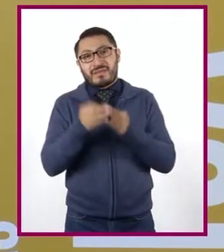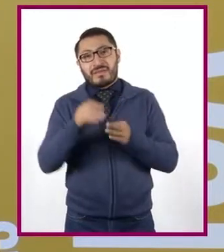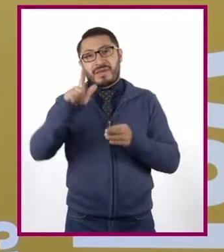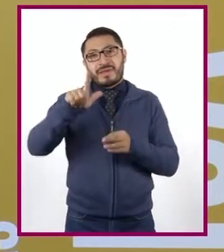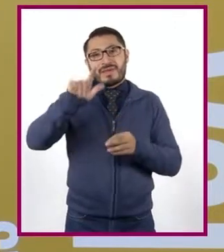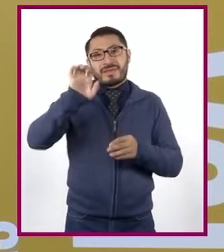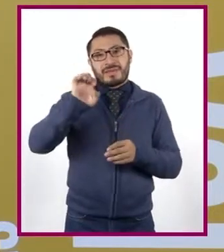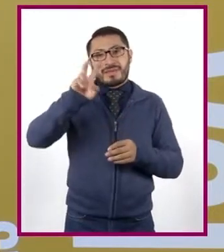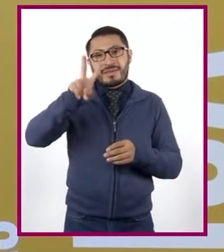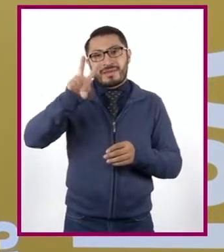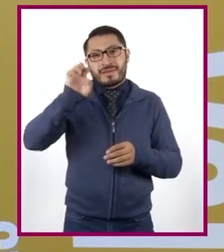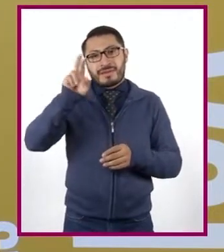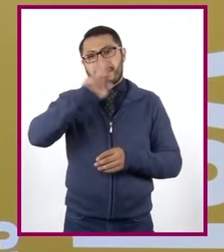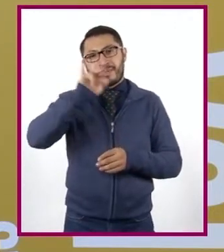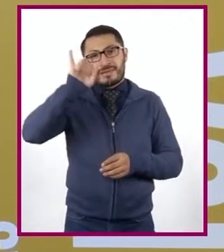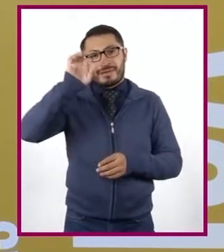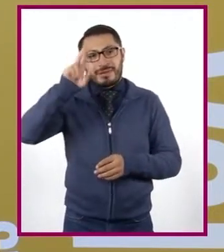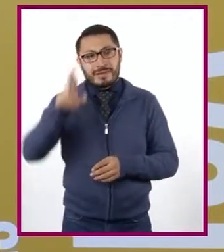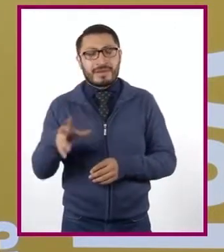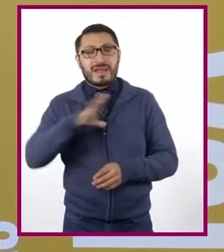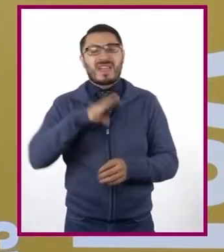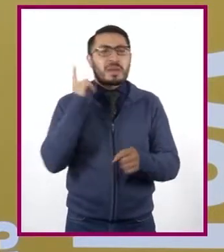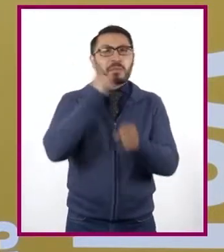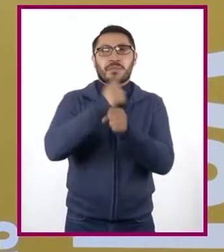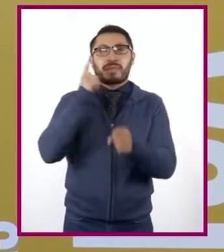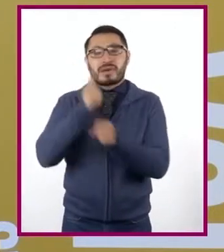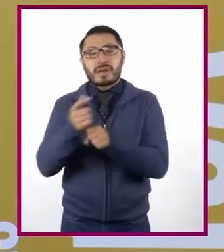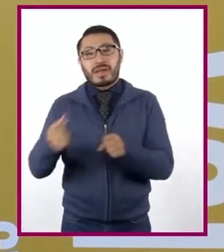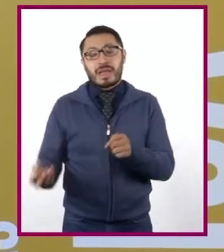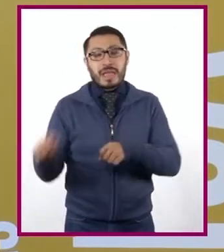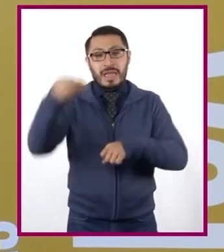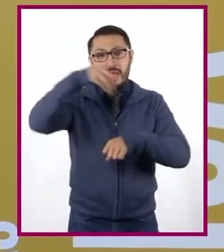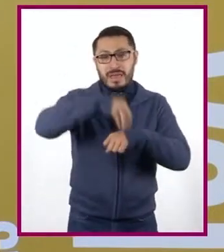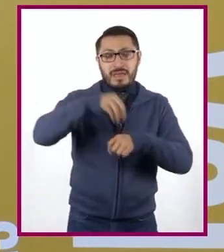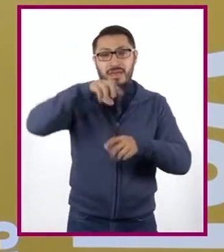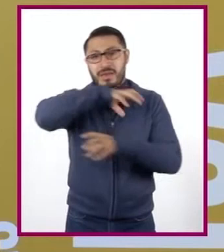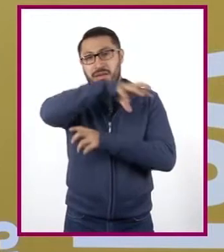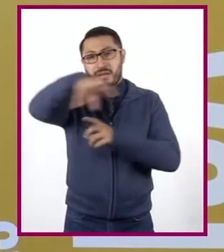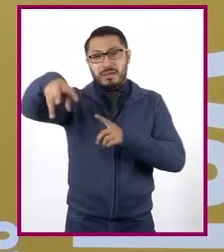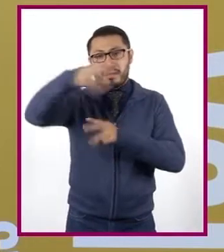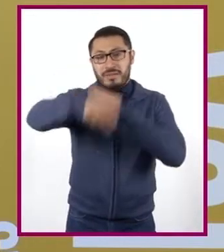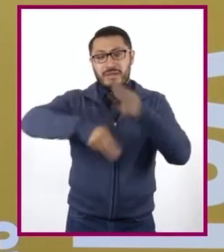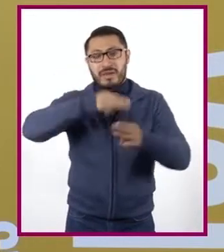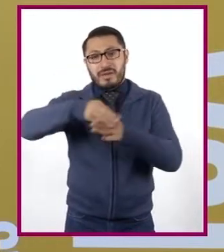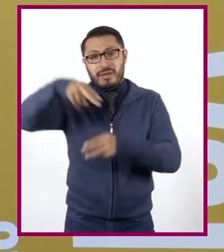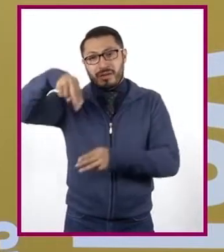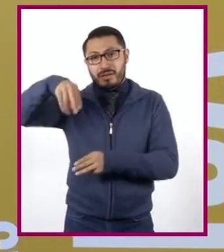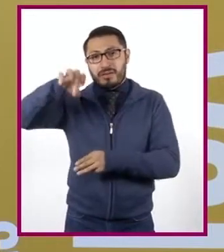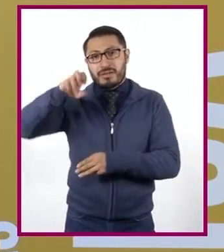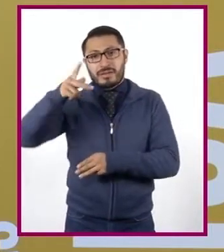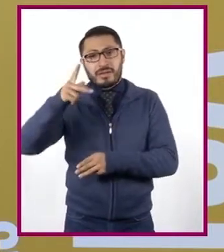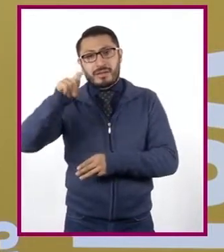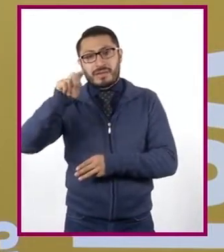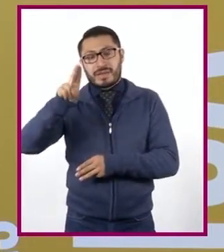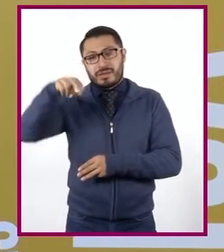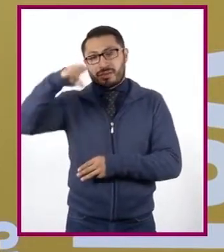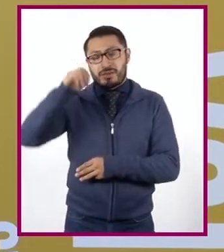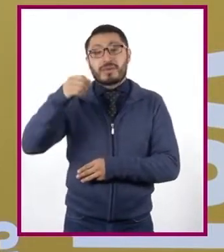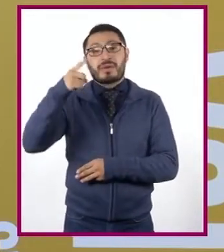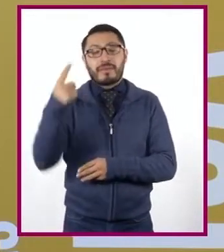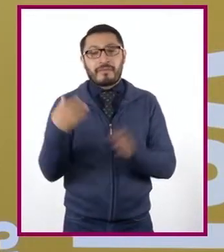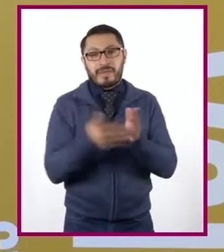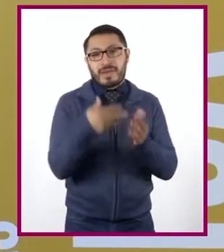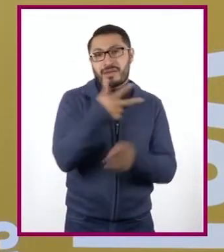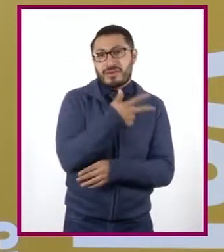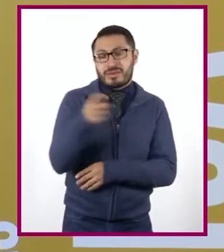Verrier predijo la existencia y posición de Neptuno en 1846. Las ecuaciones matemáticas son entonces